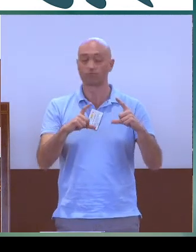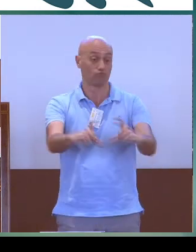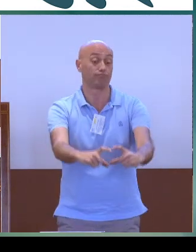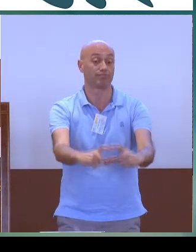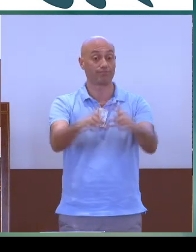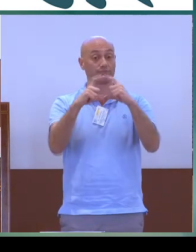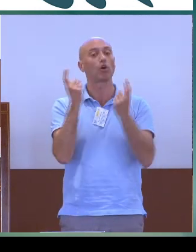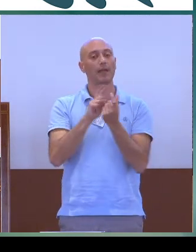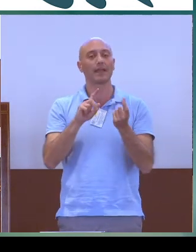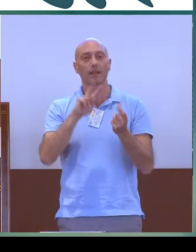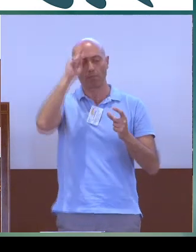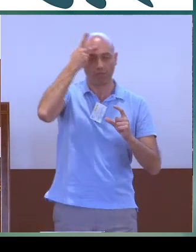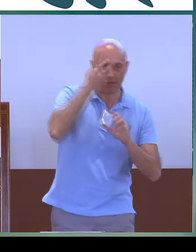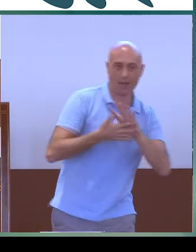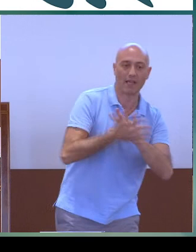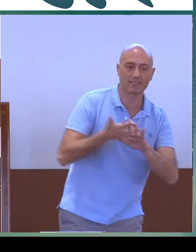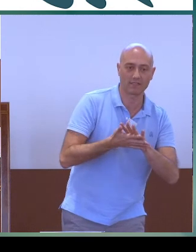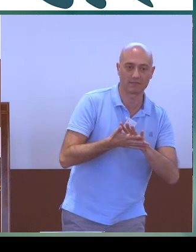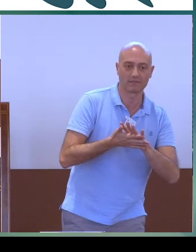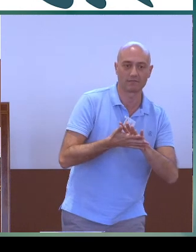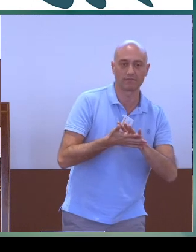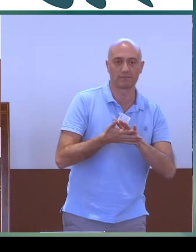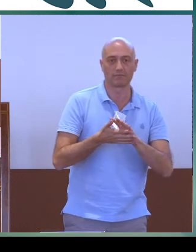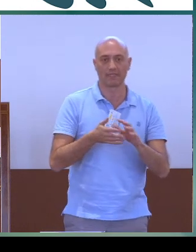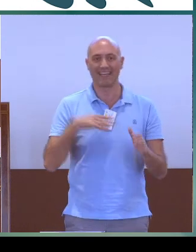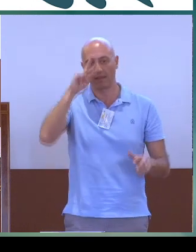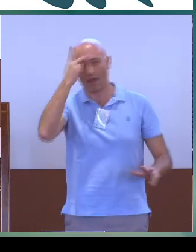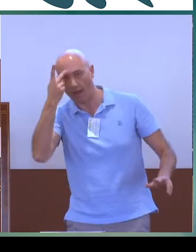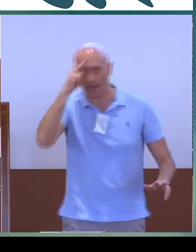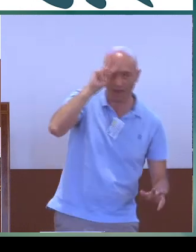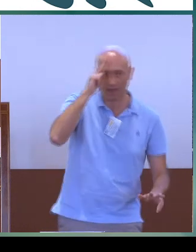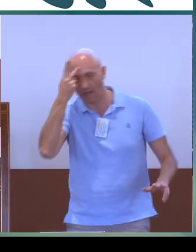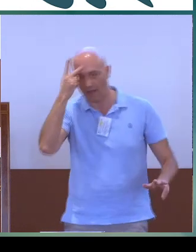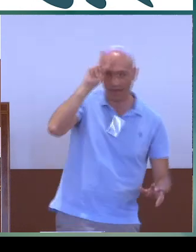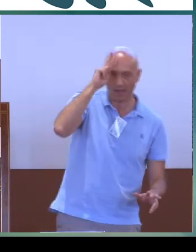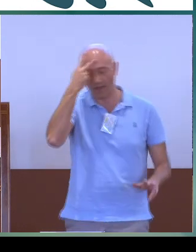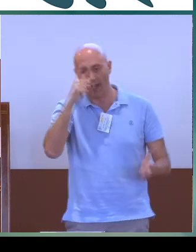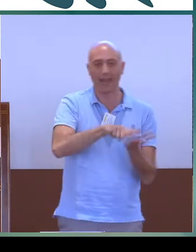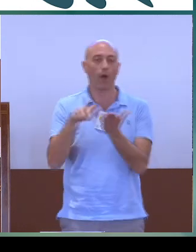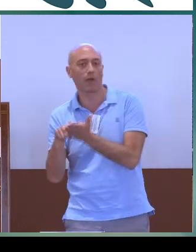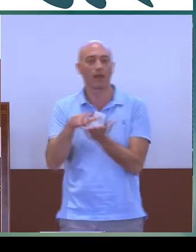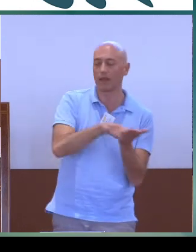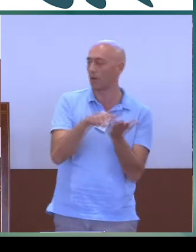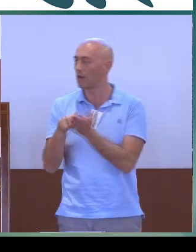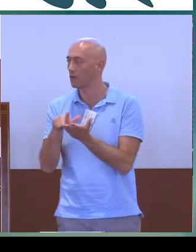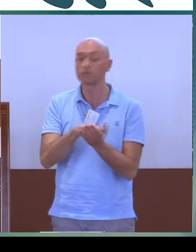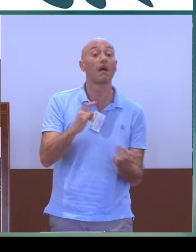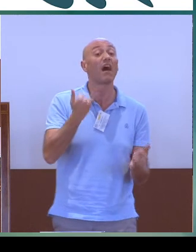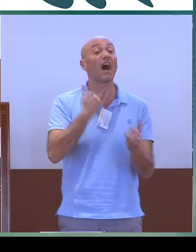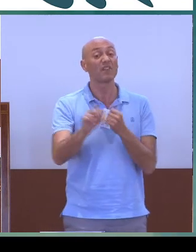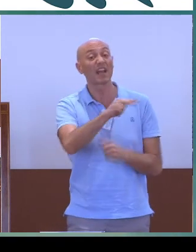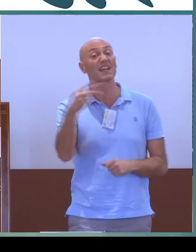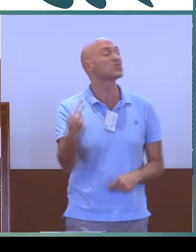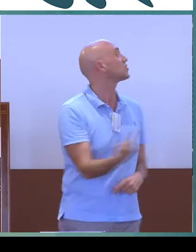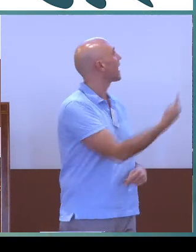Los resultados de ese experimento es que para los bilingües bimodales, como pueden ver por la gráfica, le costaba